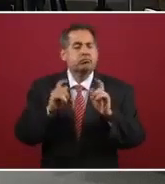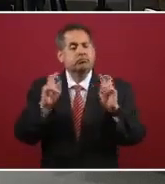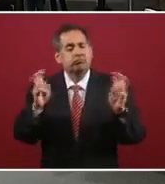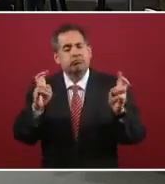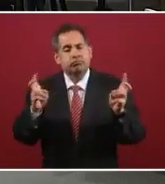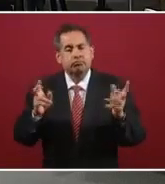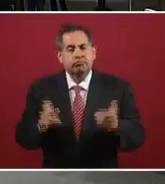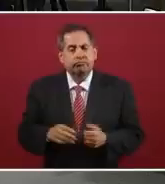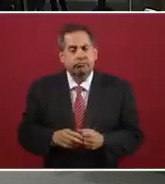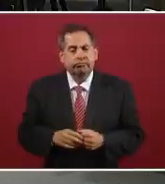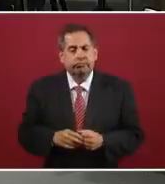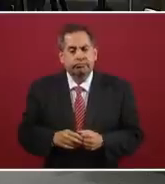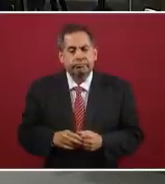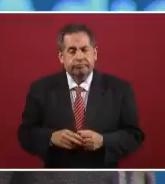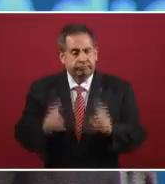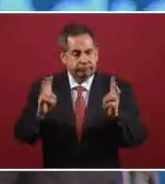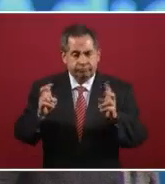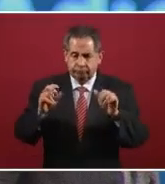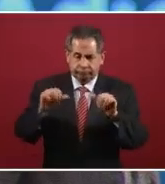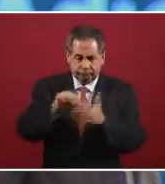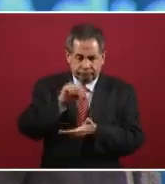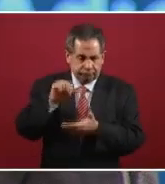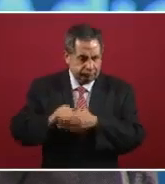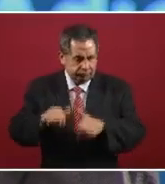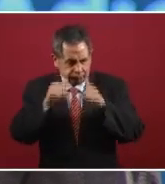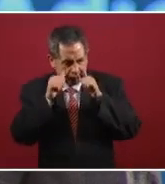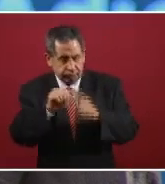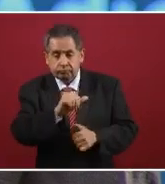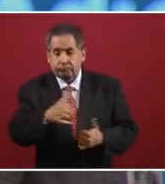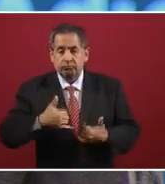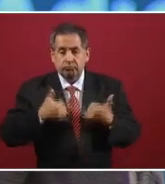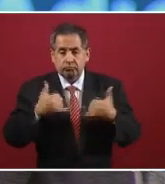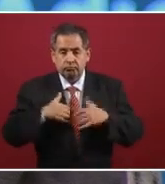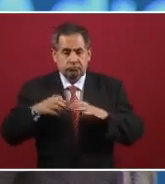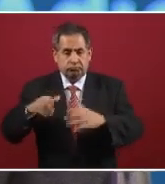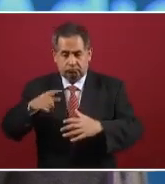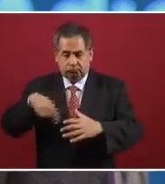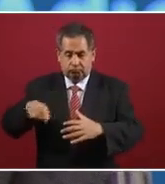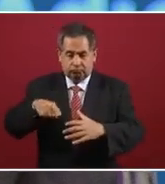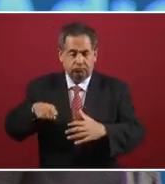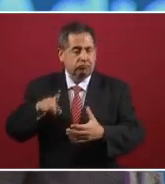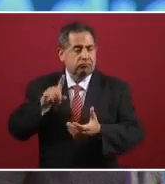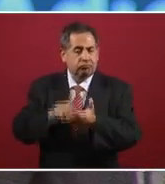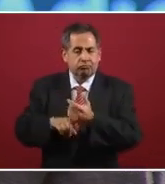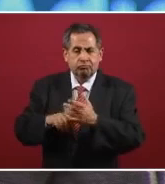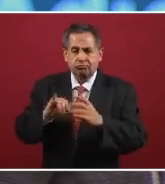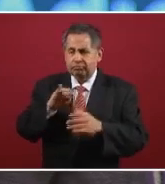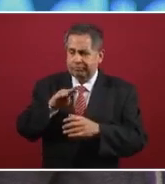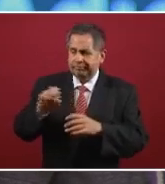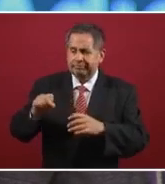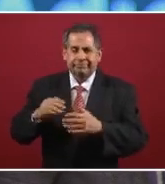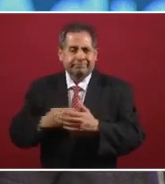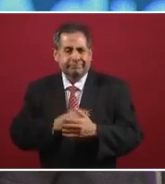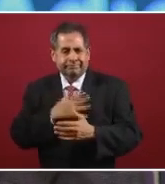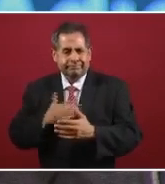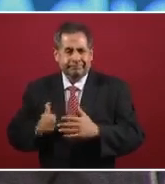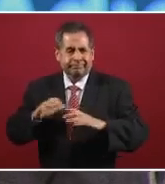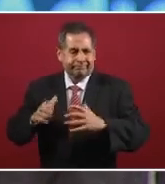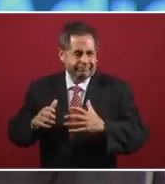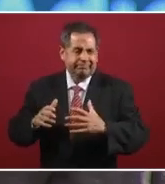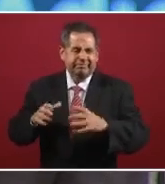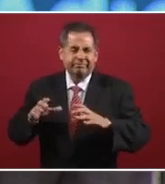del Centro de Atención Rural a los Adolescentes que tiene el IMSS Bienestar. Y ahora que estamos en la gira con el